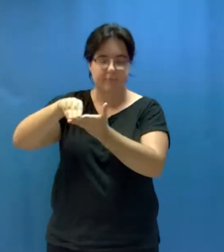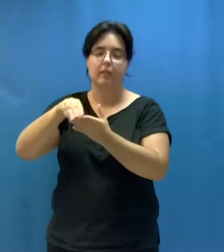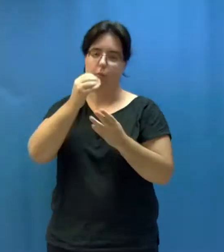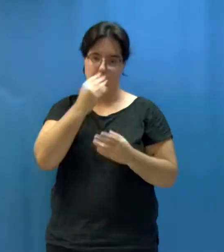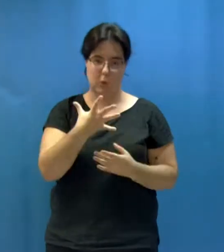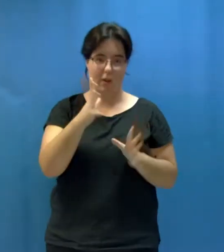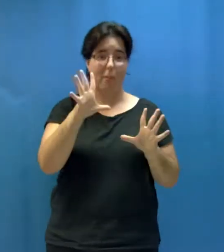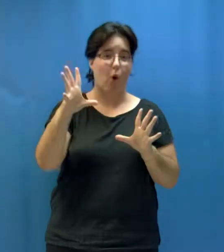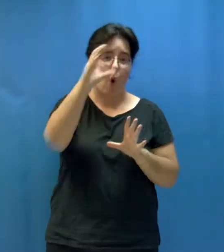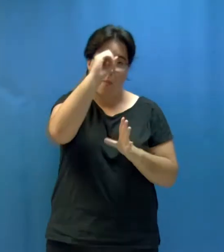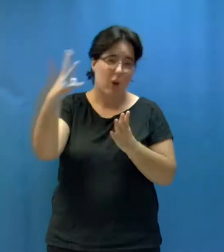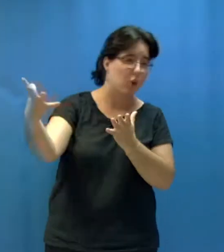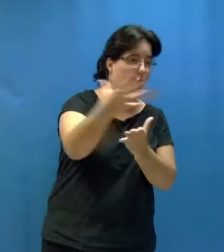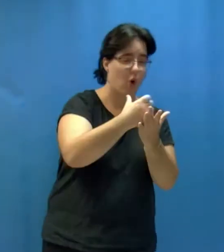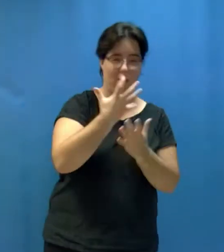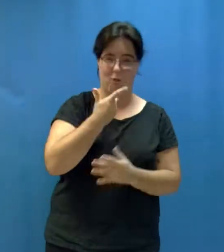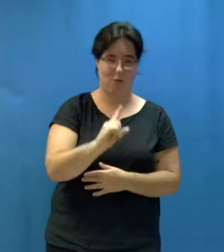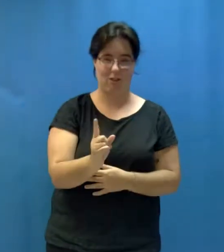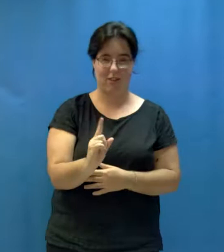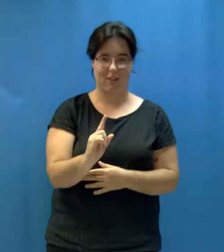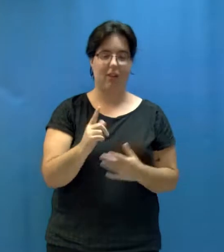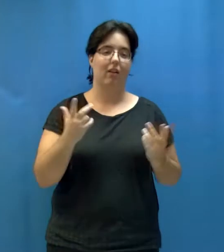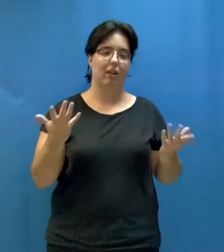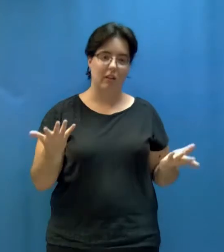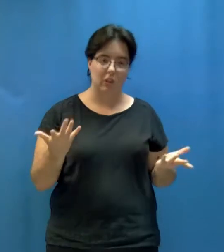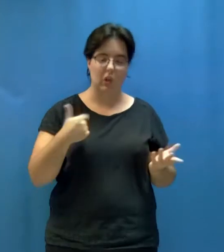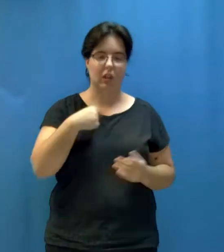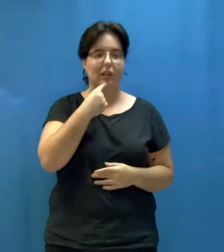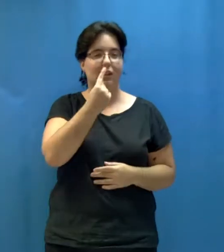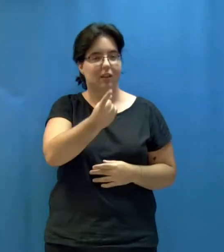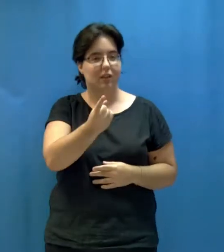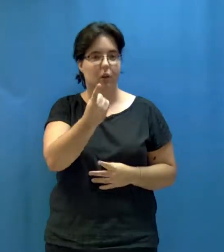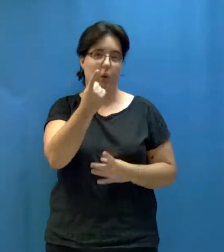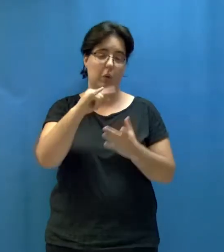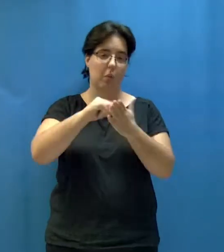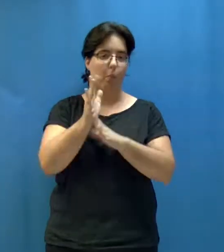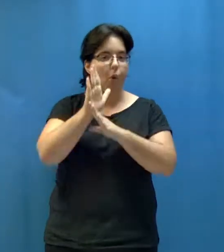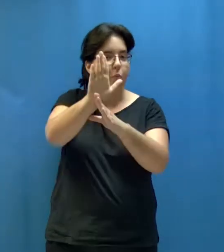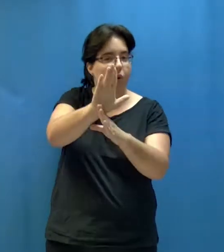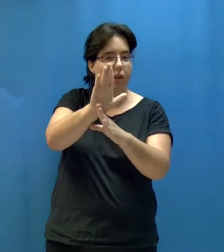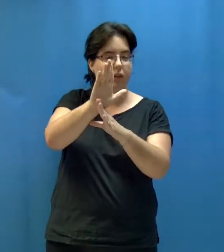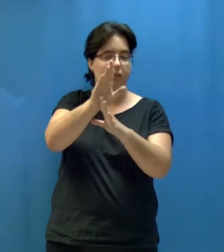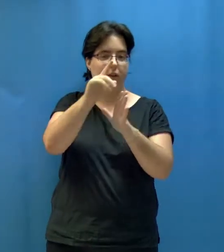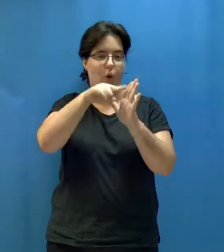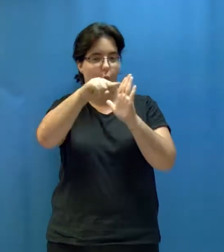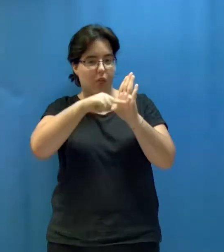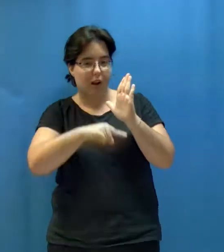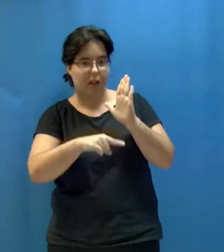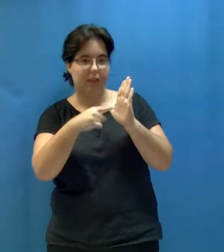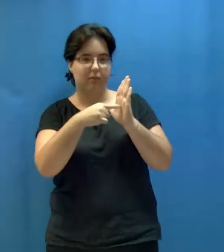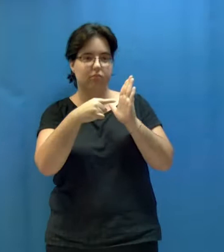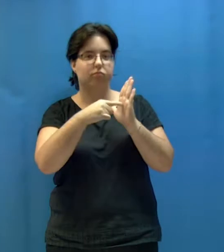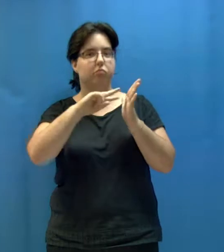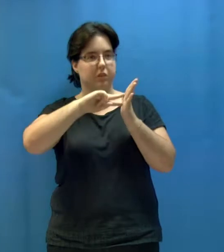todas las opiniones del sector. Tengo que decirles que se trata de una propuesta de ordenanza que técnicamente está muy